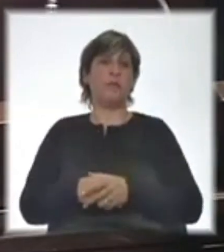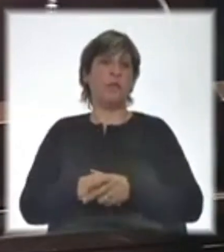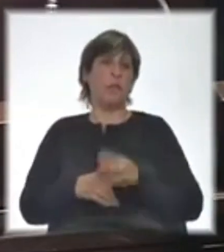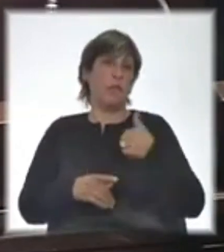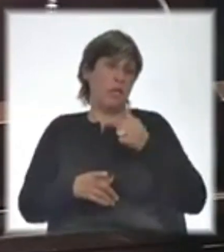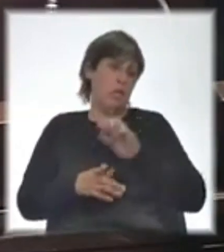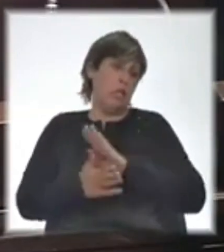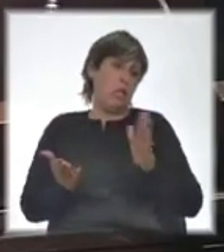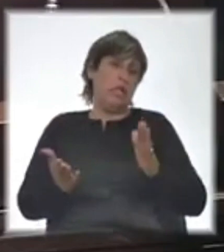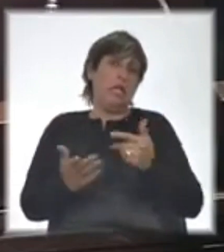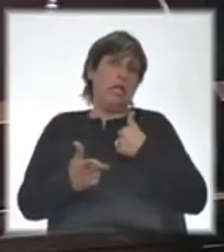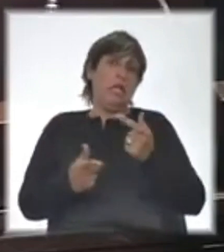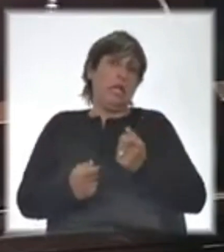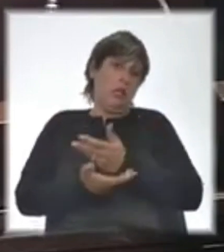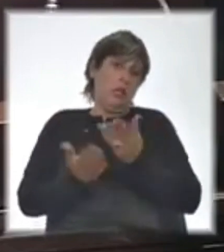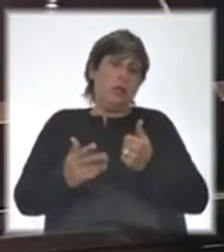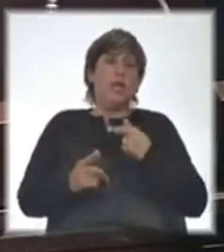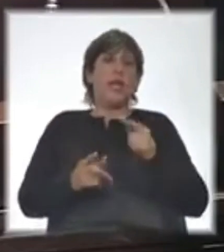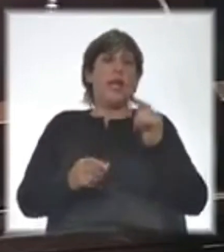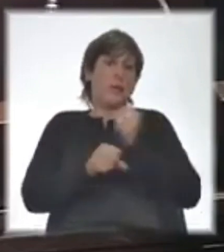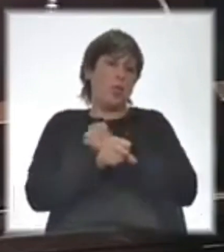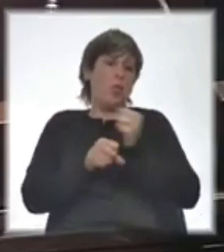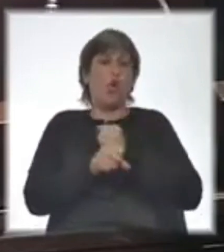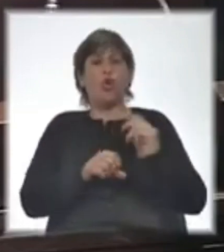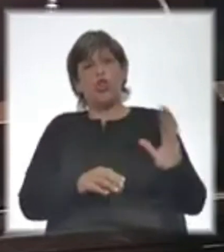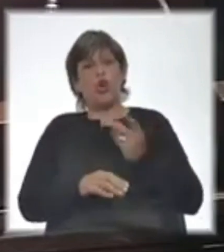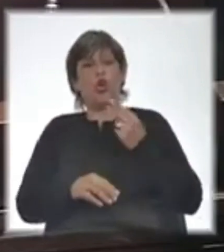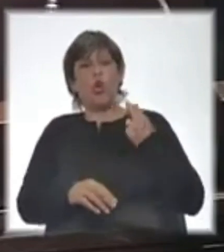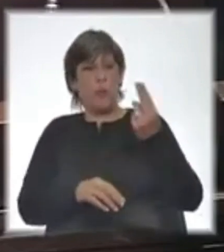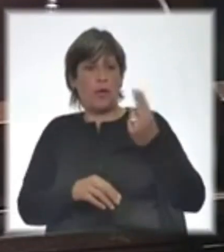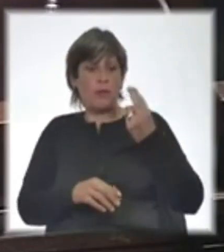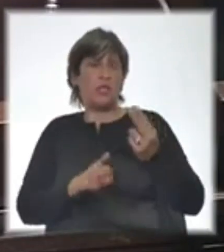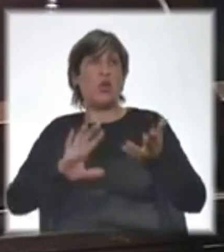las excepciones y los permisos ambientales. Yo constato un hecho.